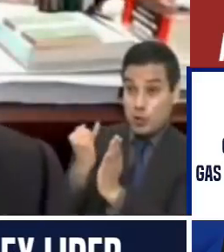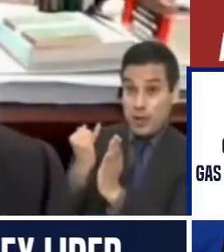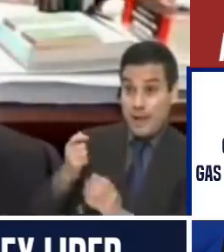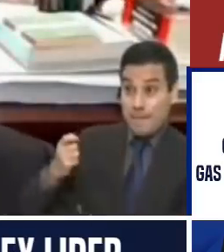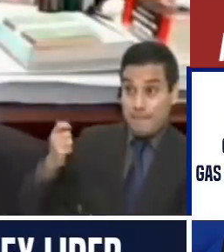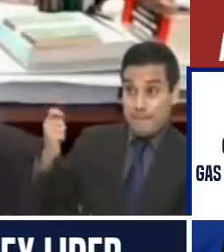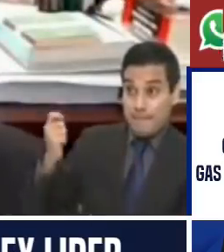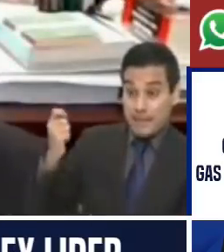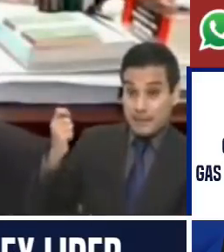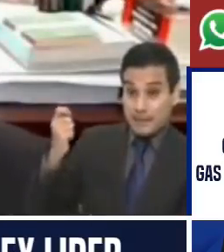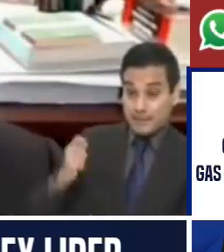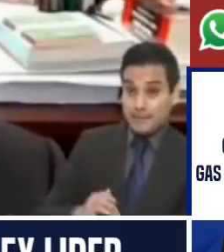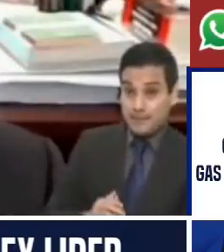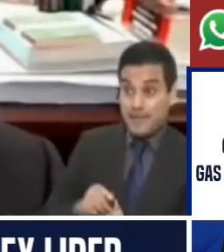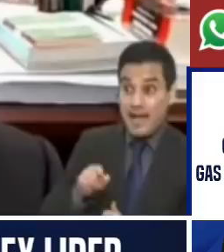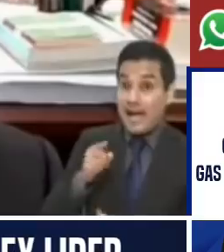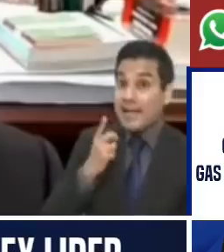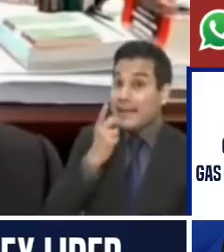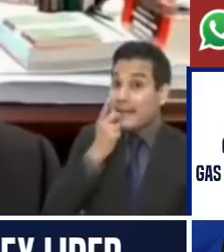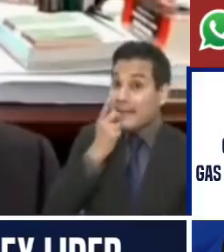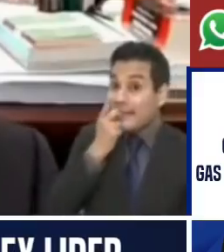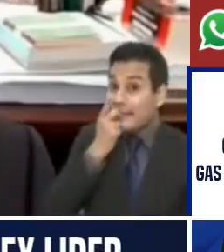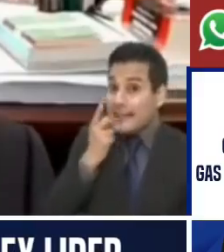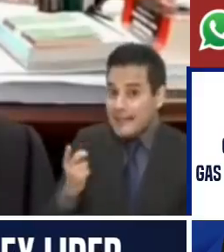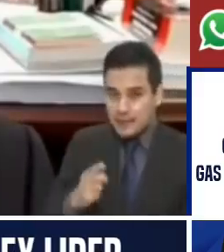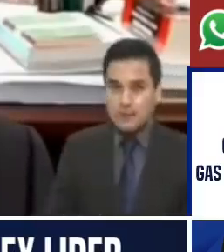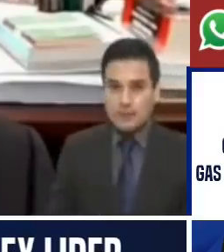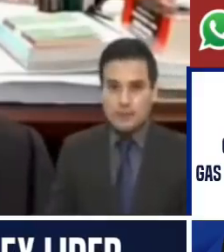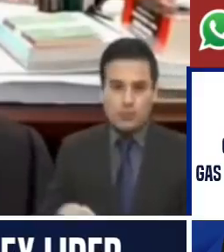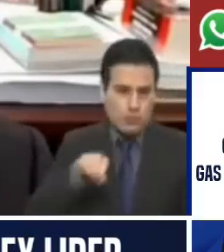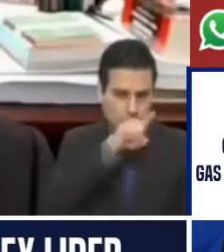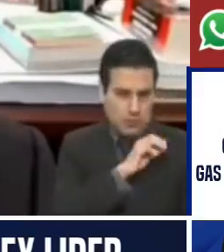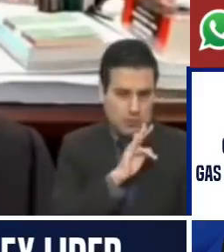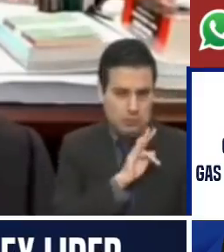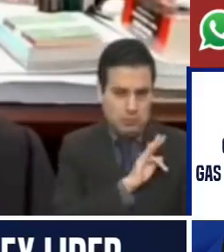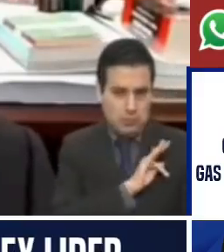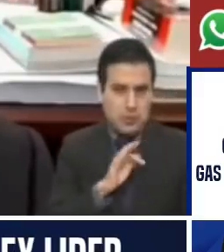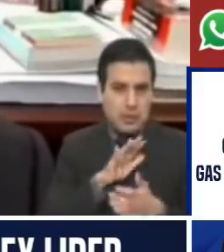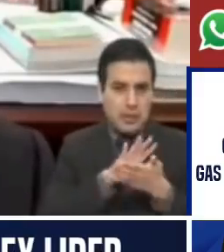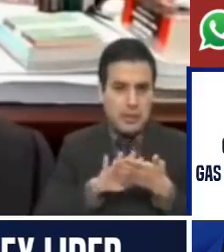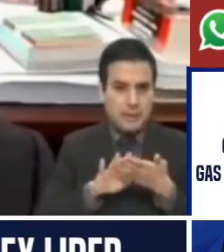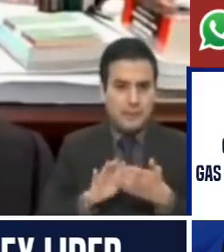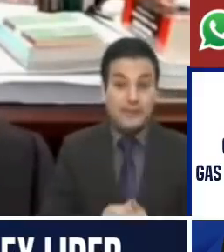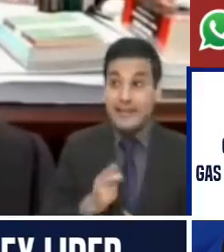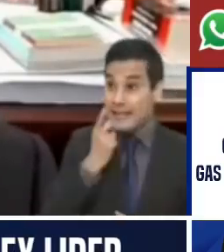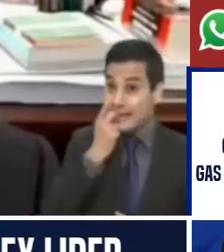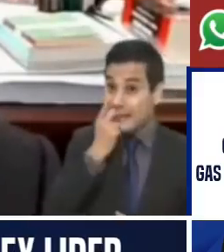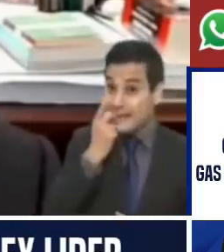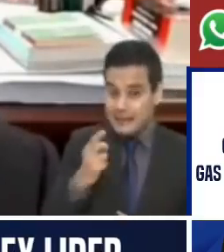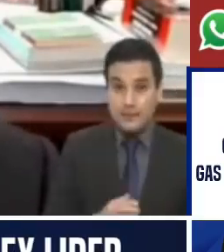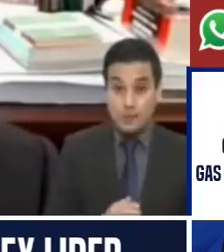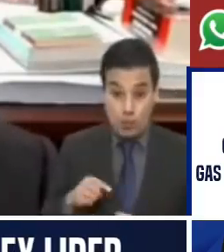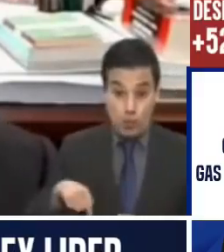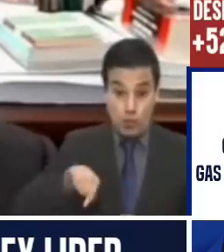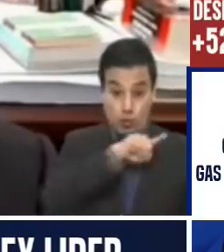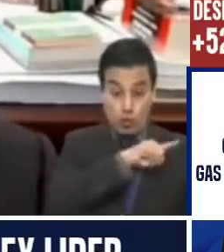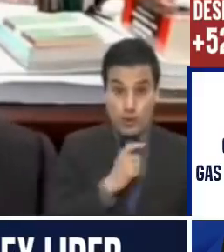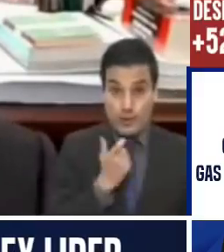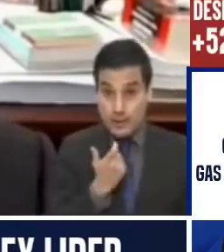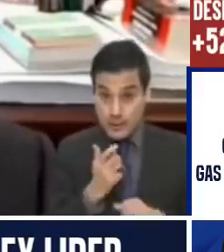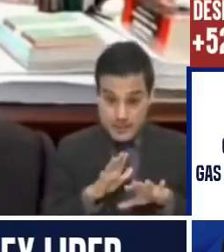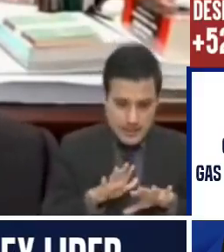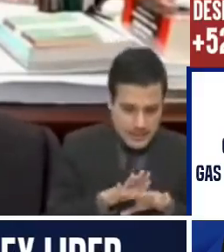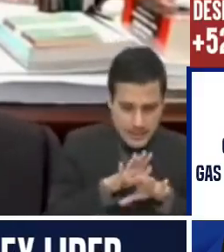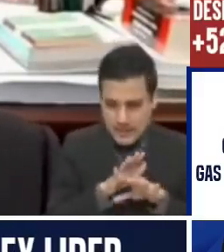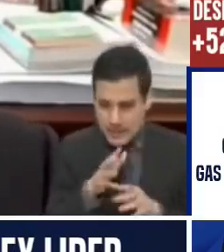Porque la sentencia establece con todas sus letras, para quien lo quiera leer, que no se pueden en estas adecuaciones